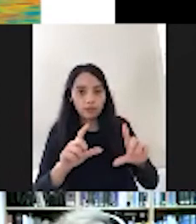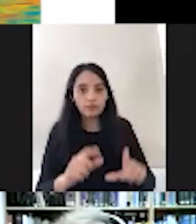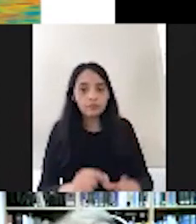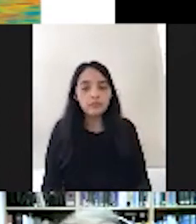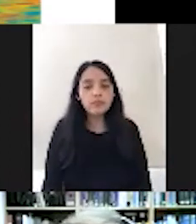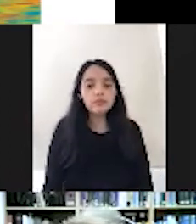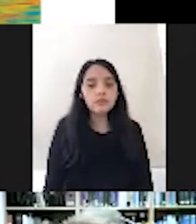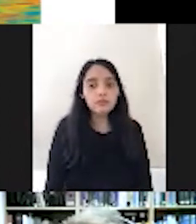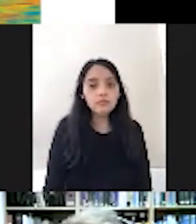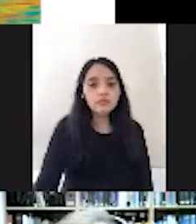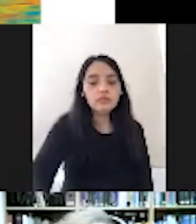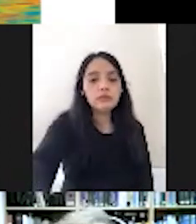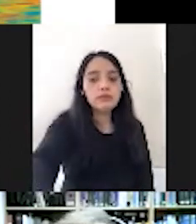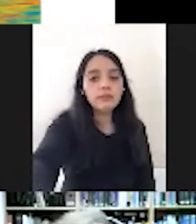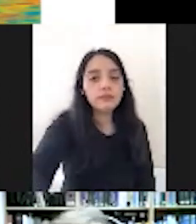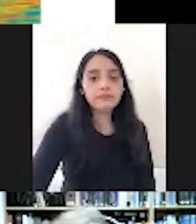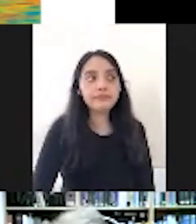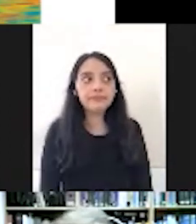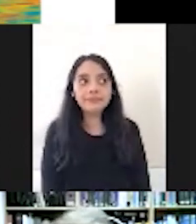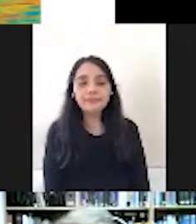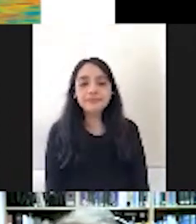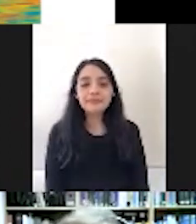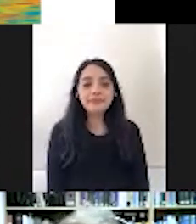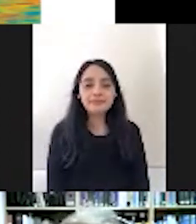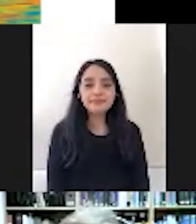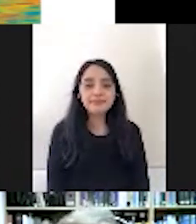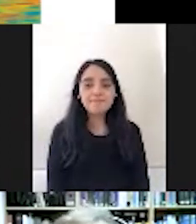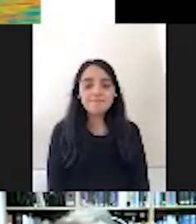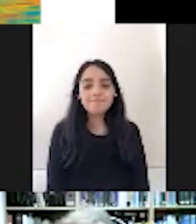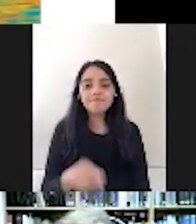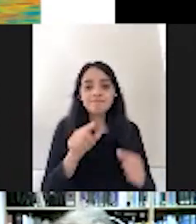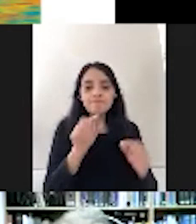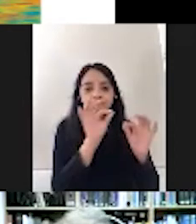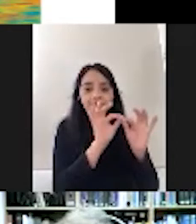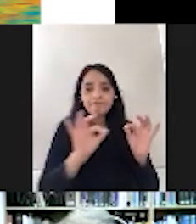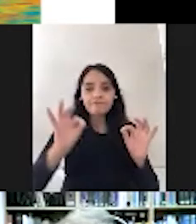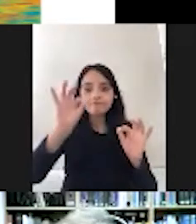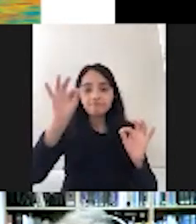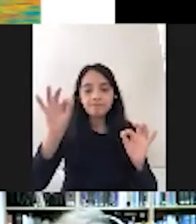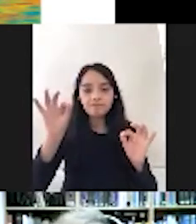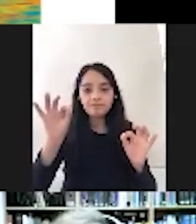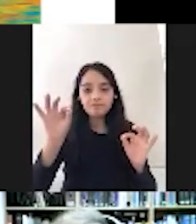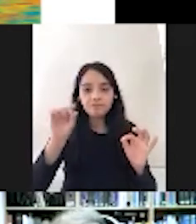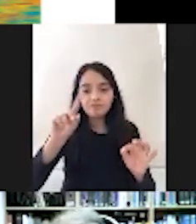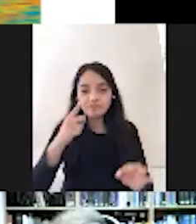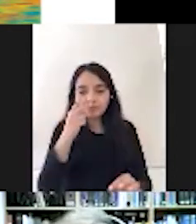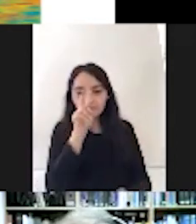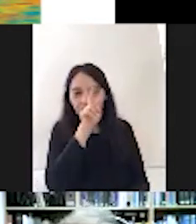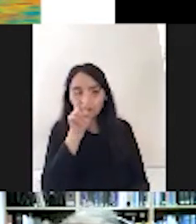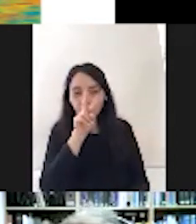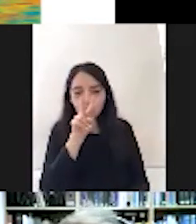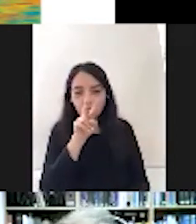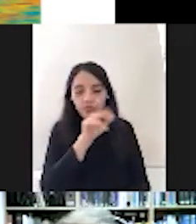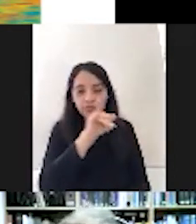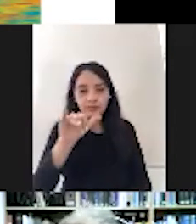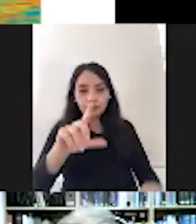que está acá representa el primer movimiento ocular que ocurre luego que aparece la imagen y que normalmente se demora alrededor